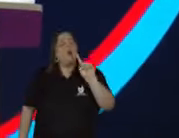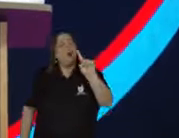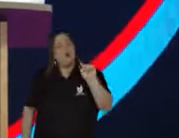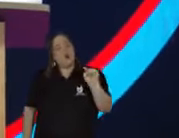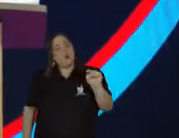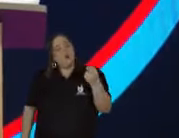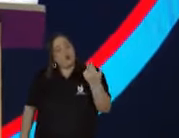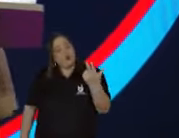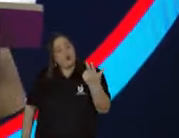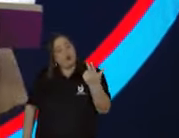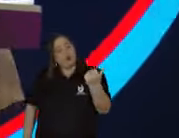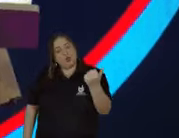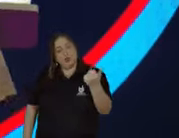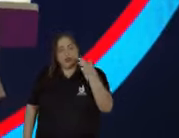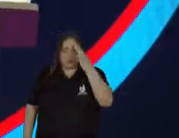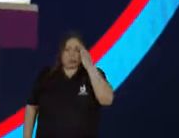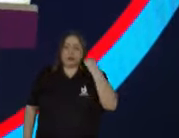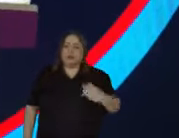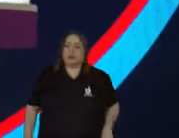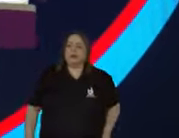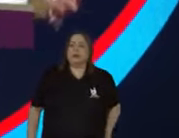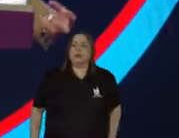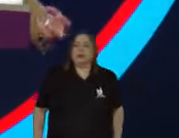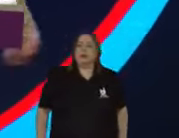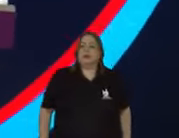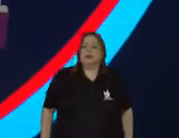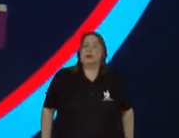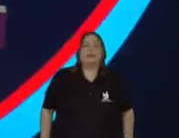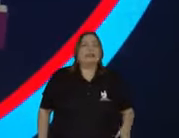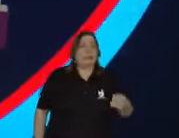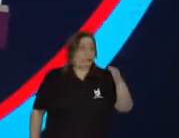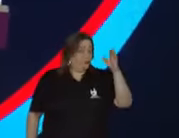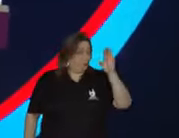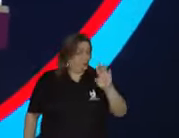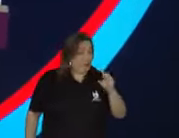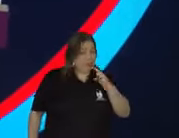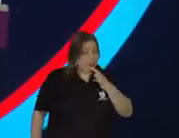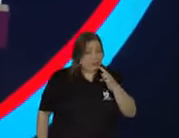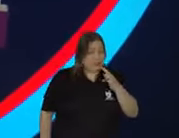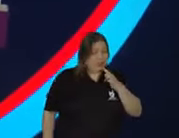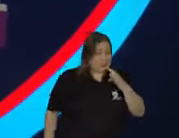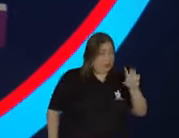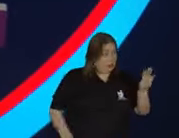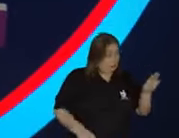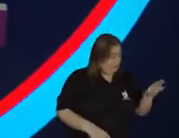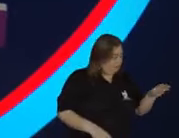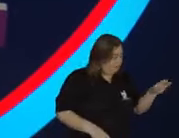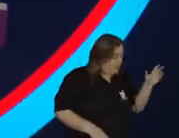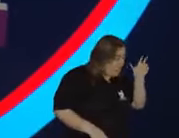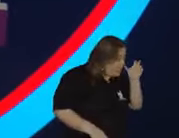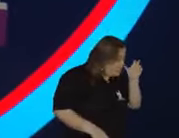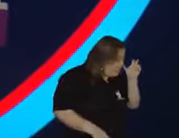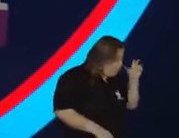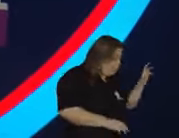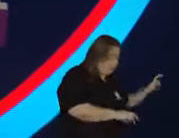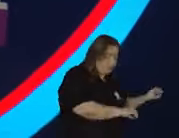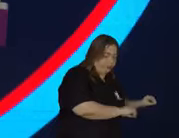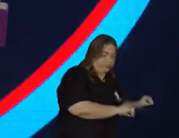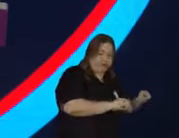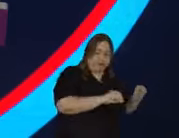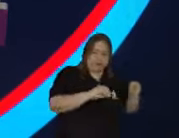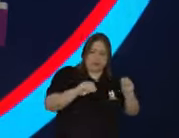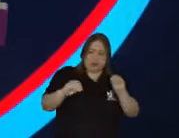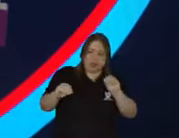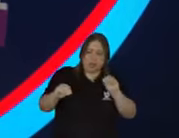Oh, y el Señor nos trasladó de ese reino de las tinieblas, de esa potestad de las tinieblas, de ese